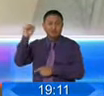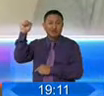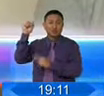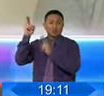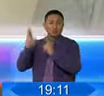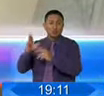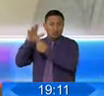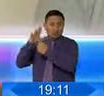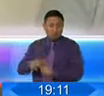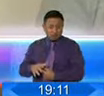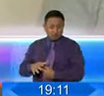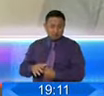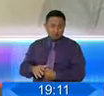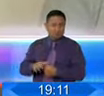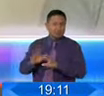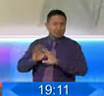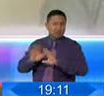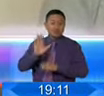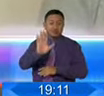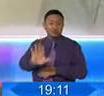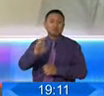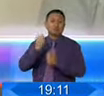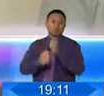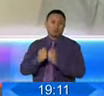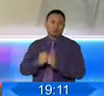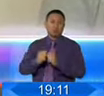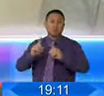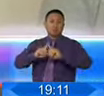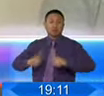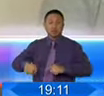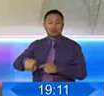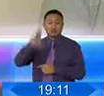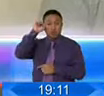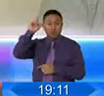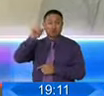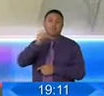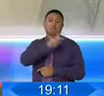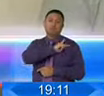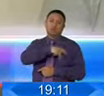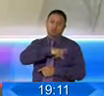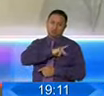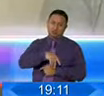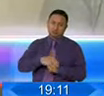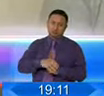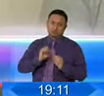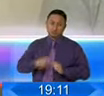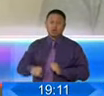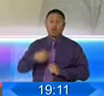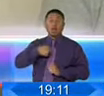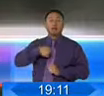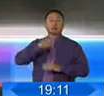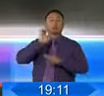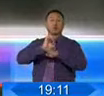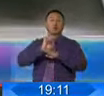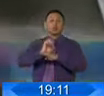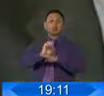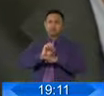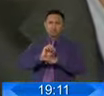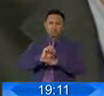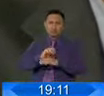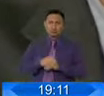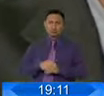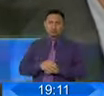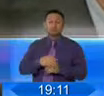con los dictadores, ese es muy problema de ellas. Pero que se ahorren sus comentarios y que no se tomen en nombre del país. Gándara, de su